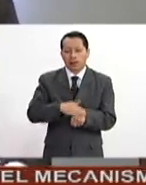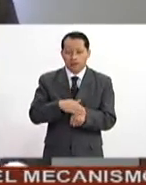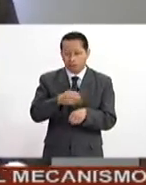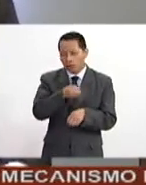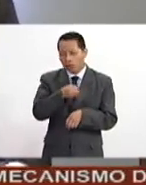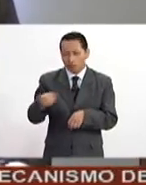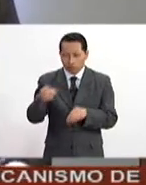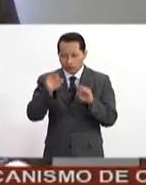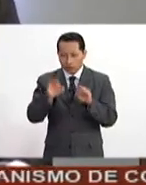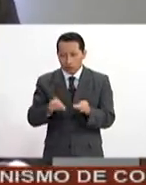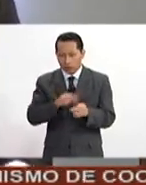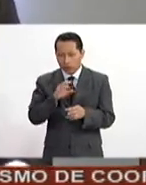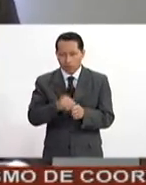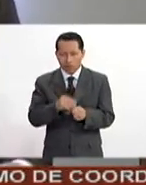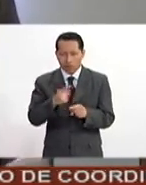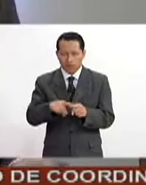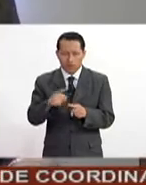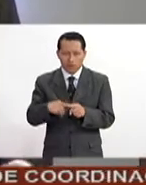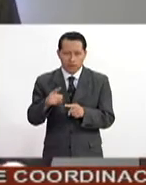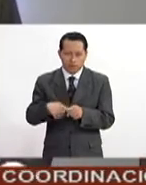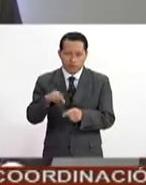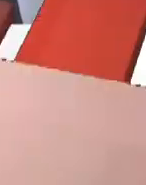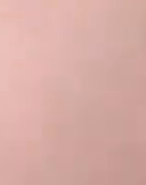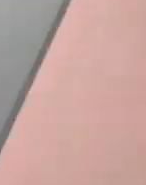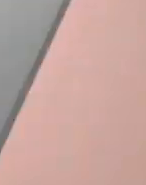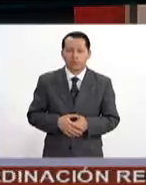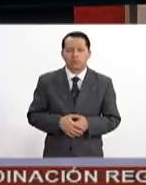y la persecución de los delitos en la materia electoral.